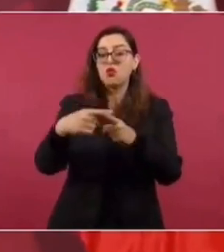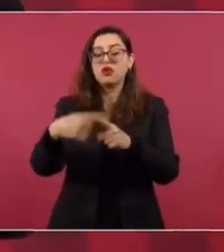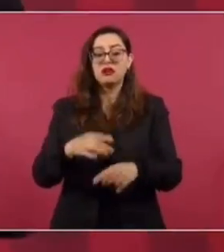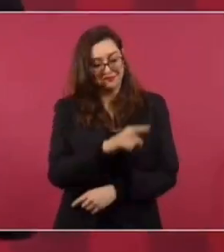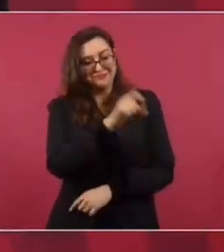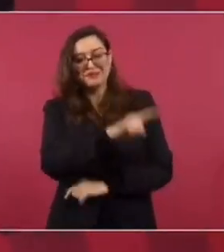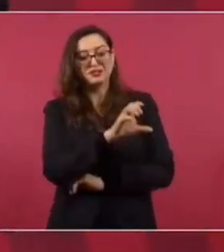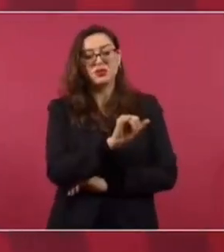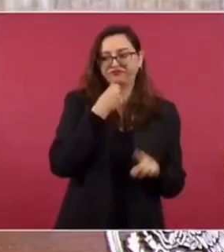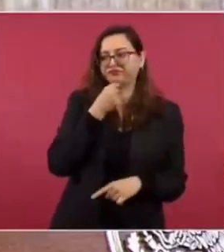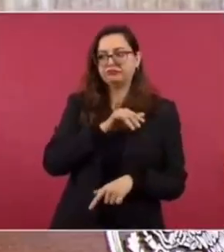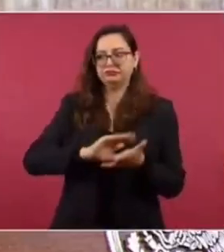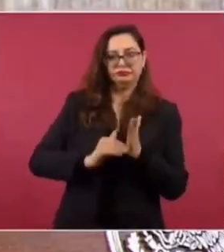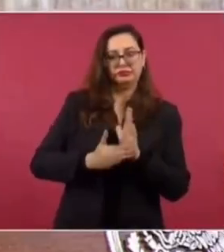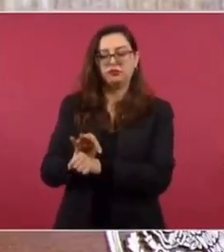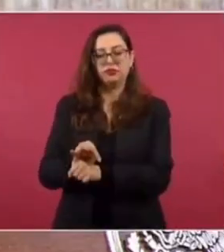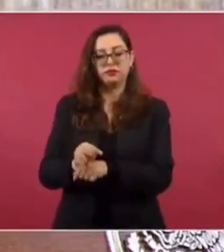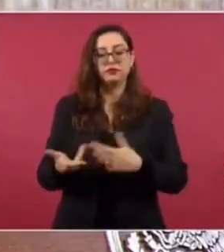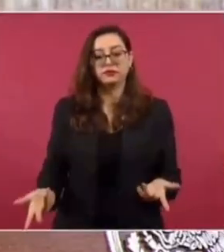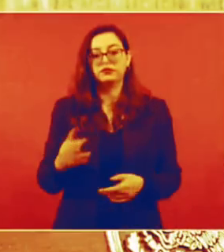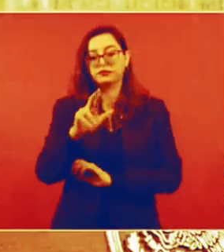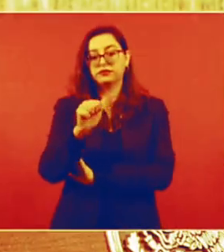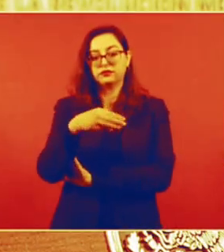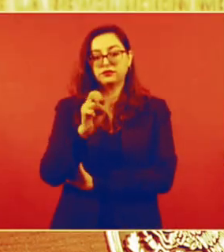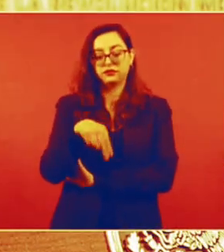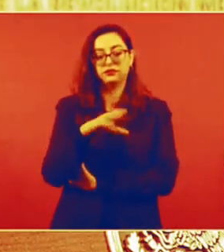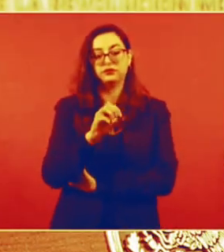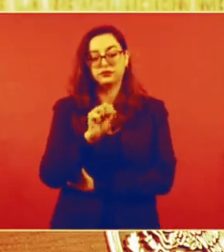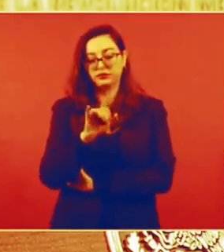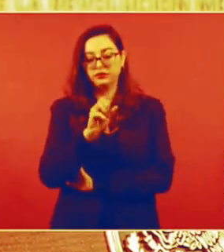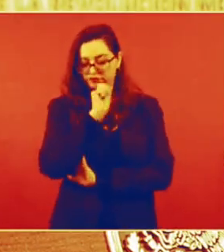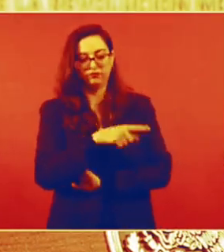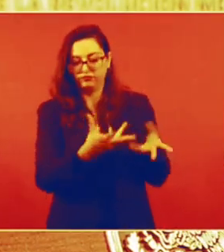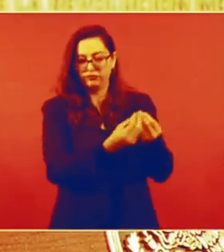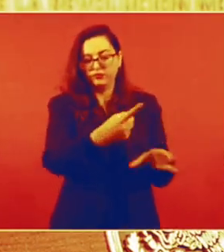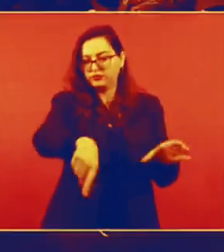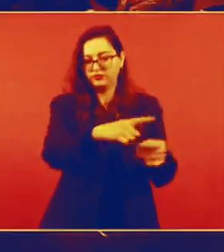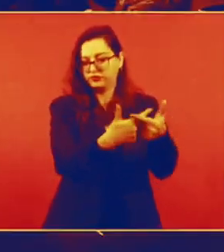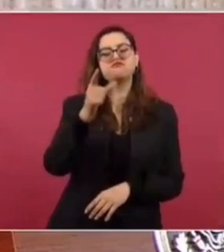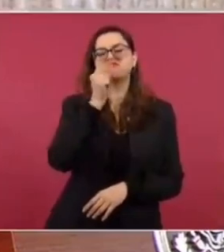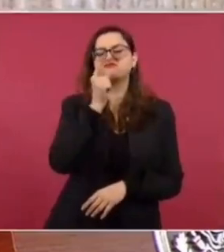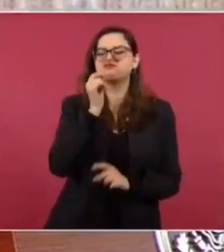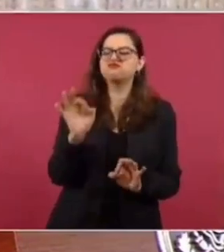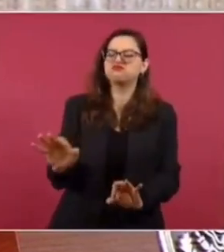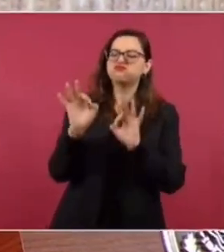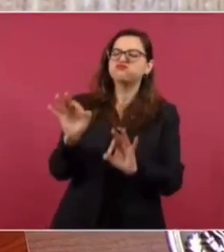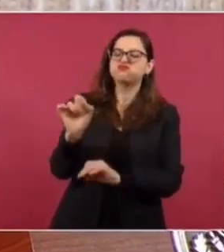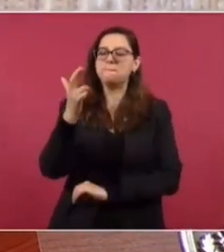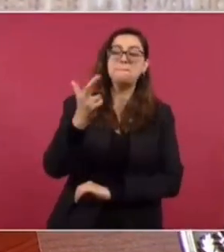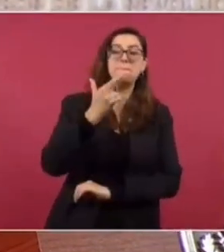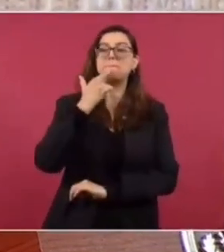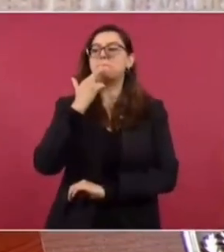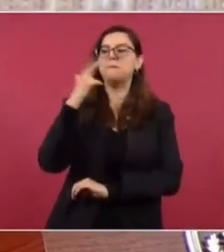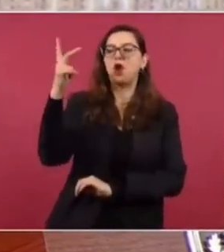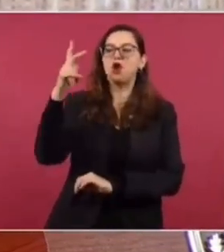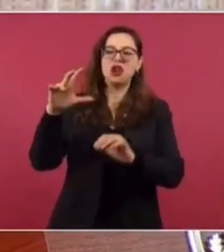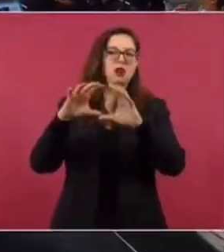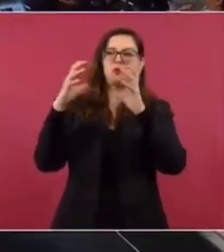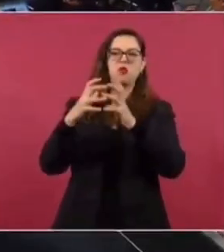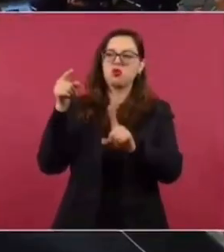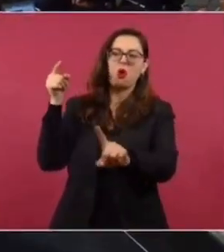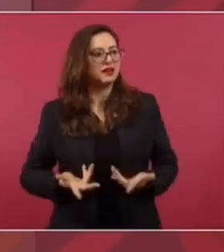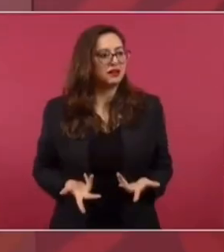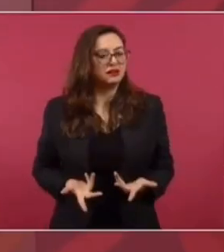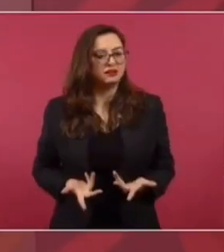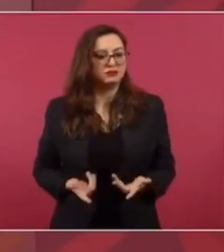Ciro, Marín, Ramón, Cosío. Es parte de todo este grupo. Nefastos. Si fuesen honestos, saldrían a